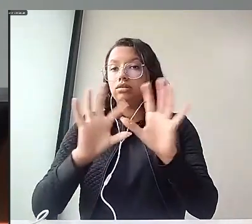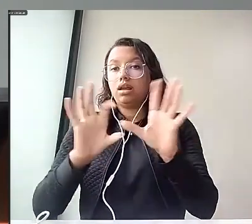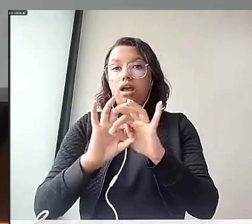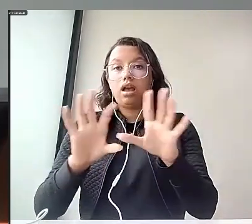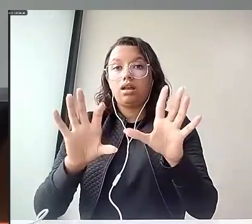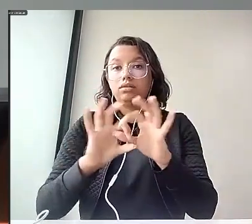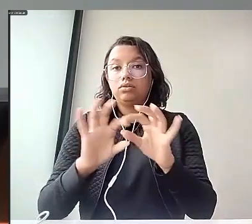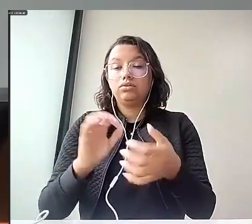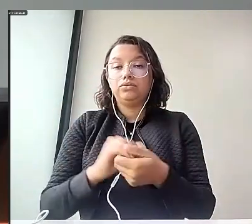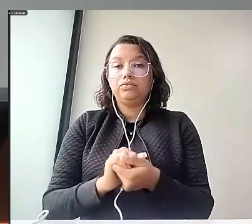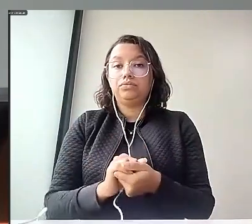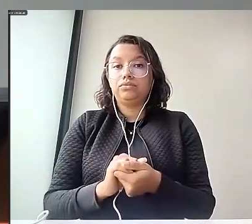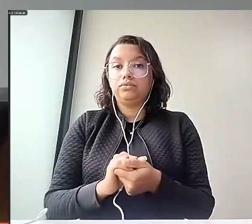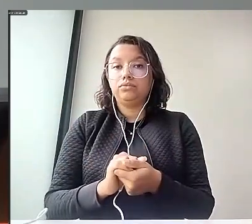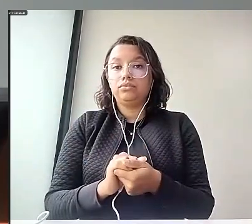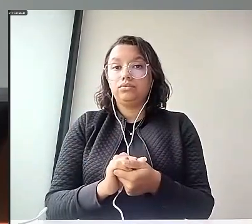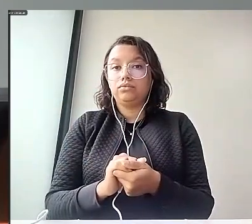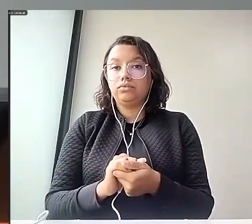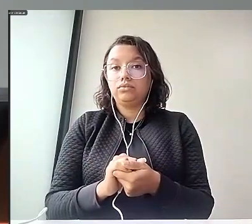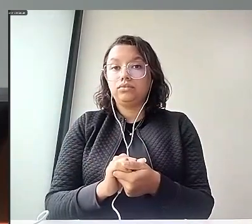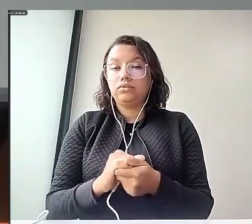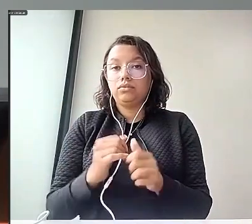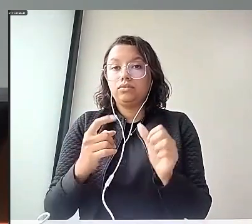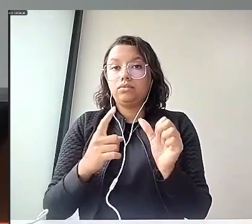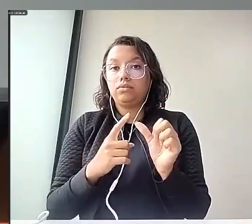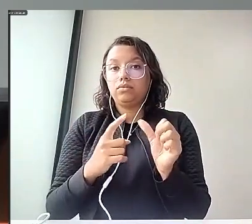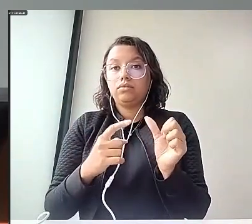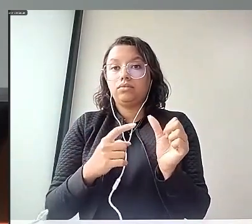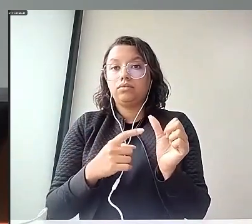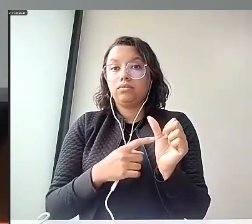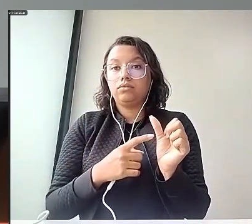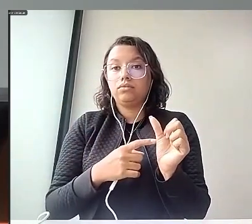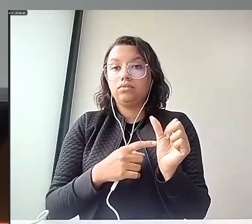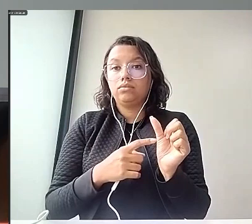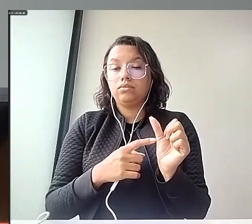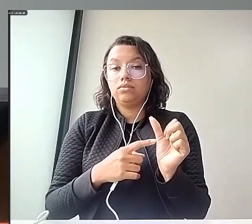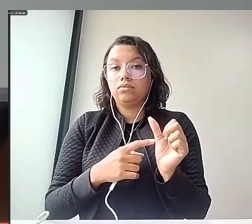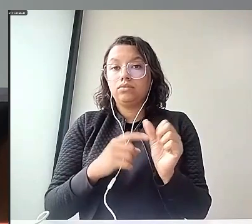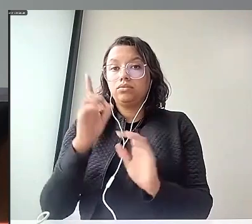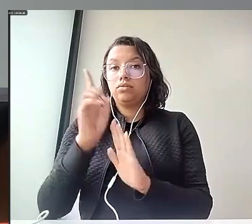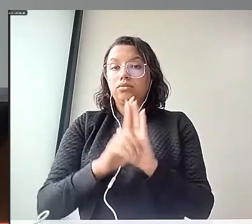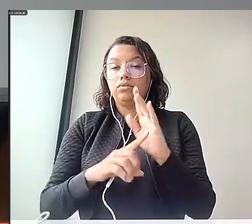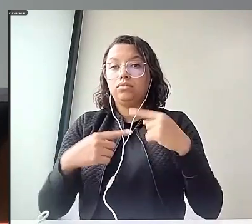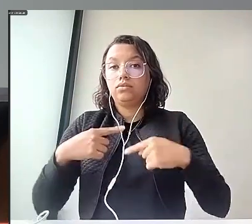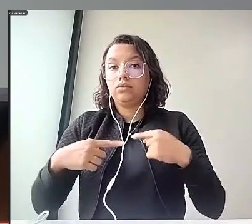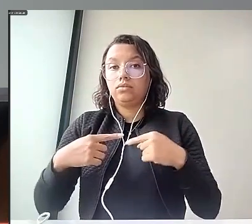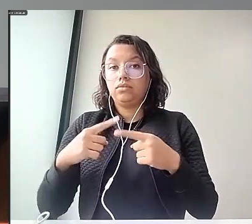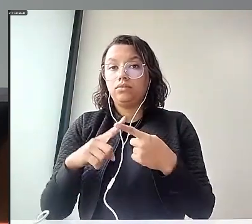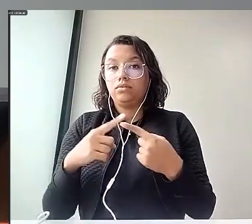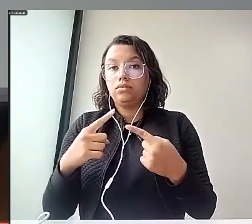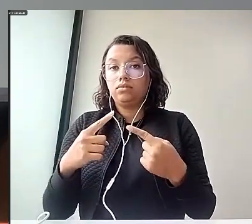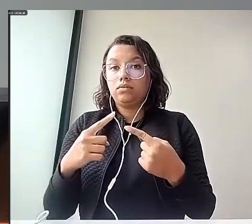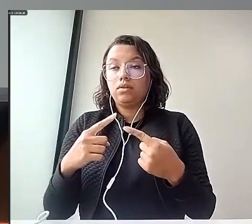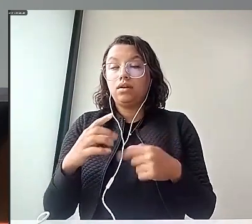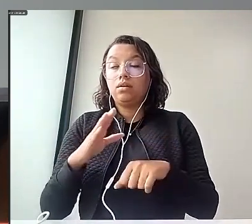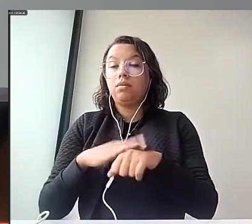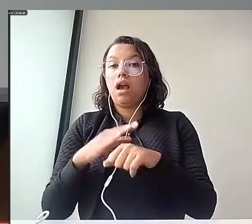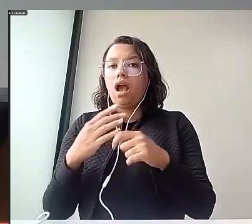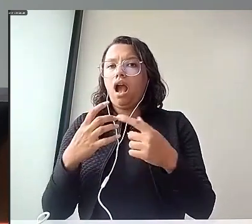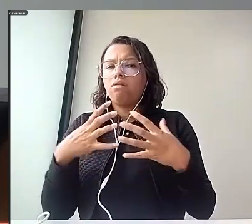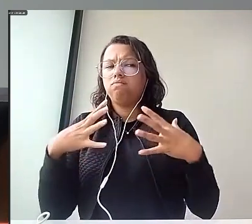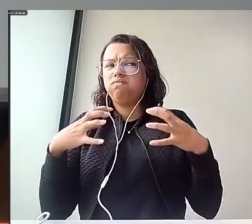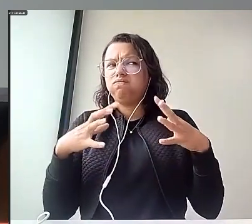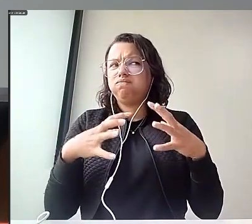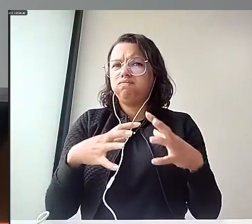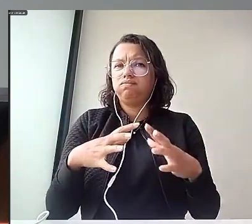que incluso los textos, los proyectos políticos más hostiles a